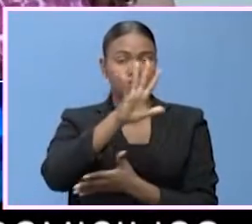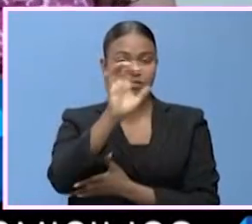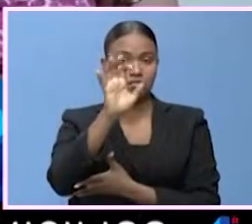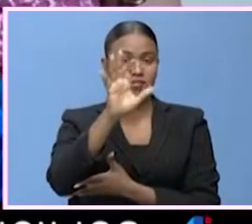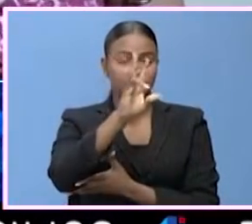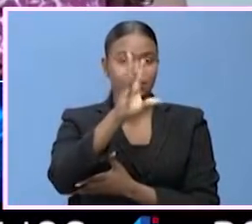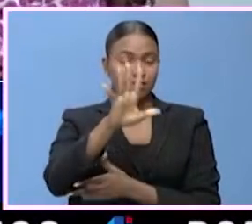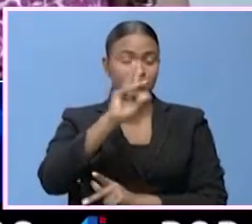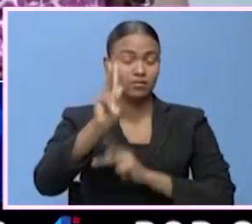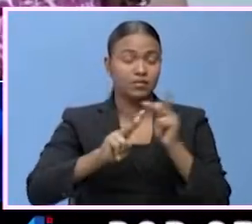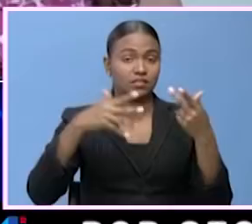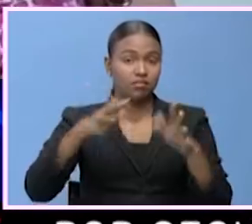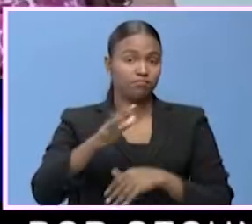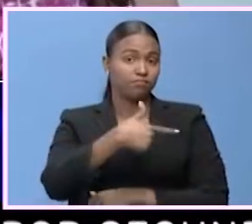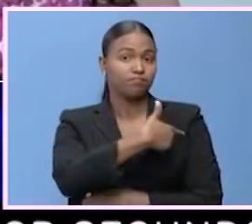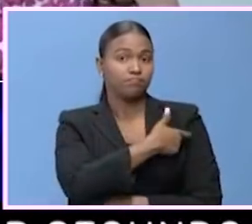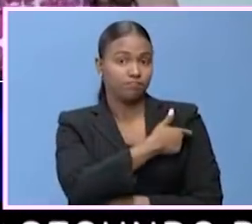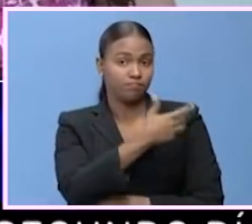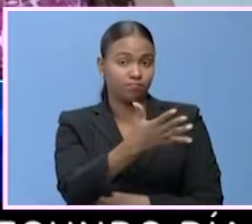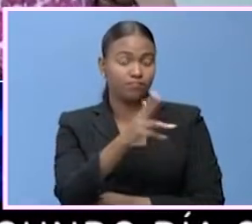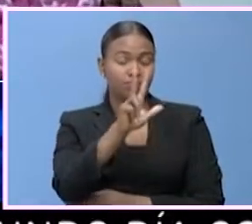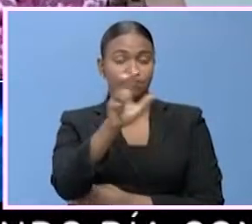105.575 personas que han sido vacunadas,